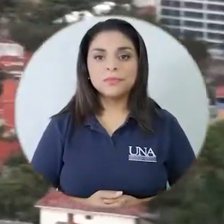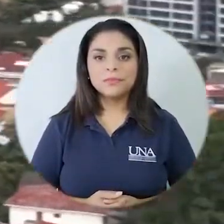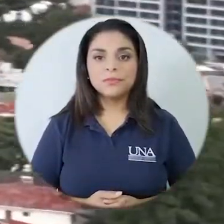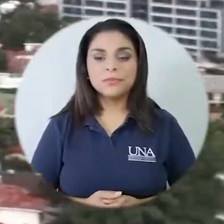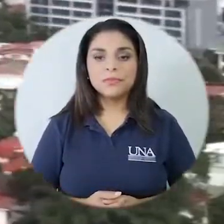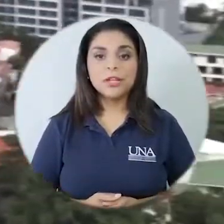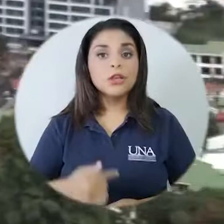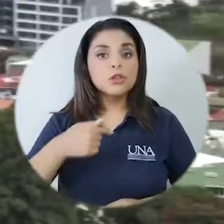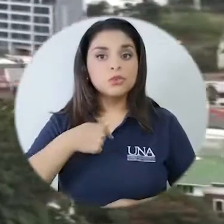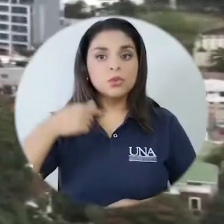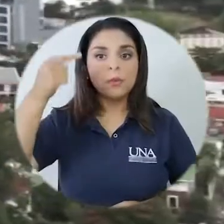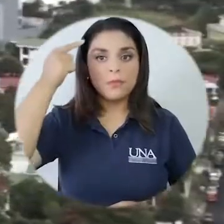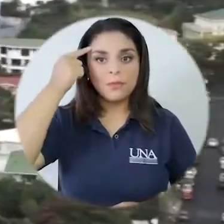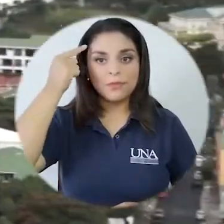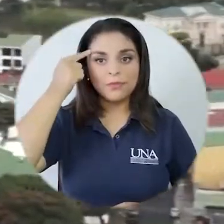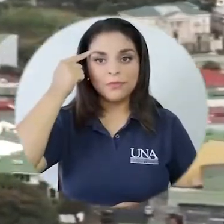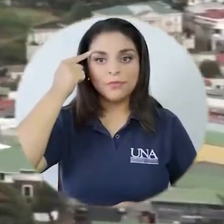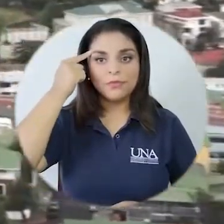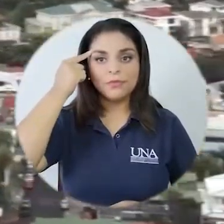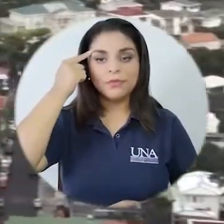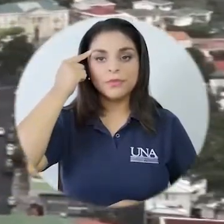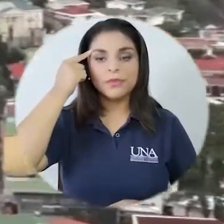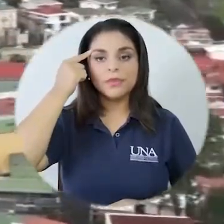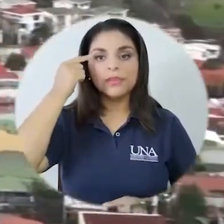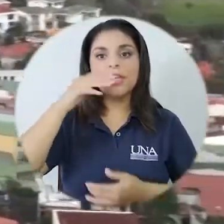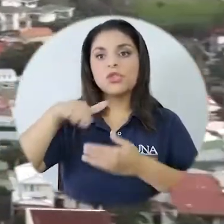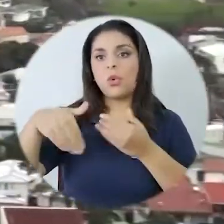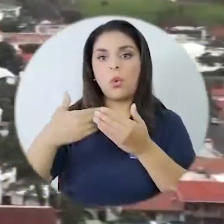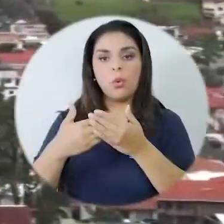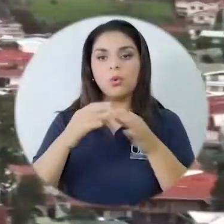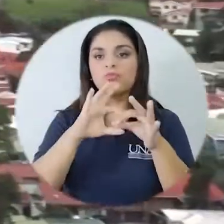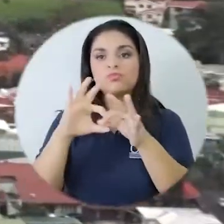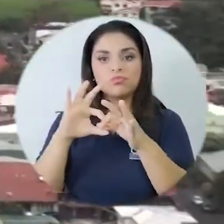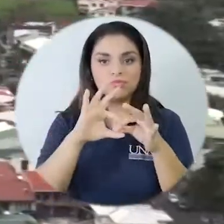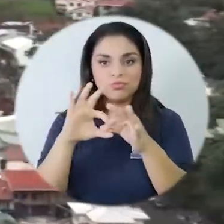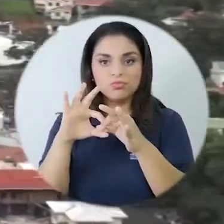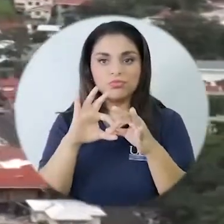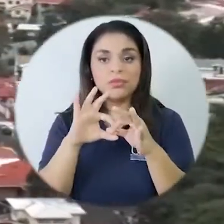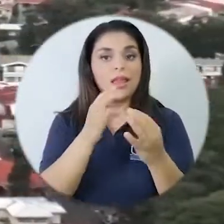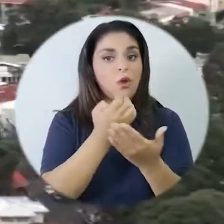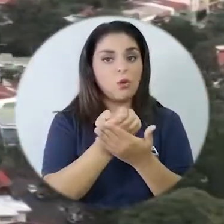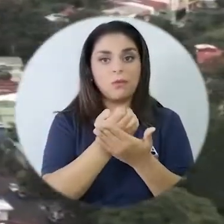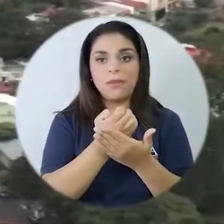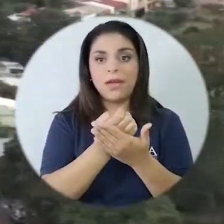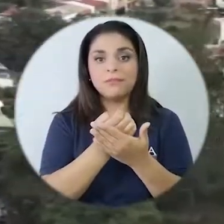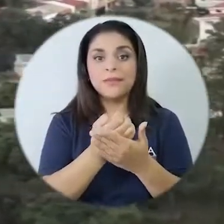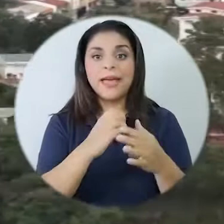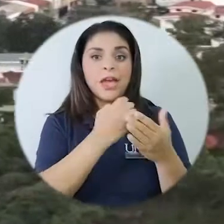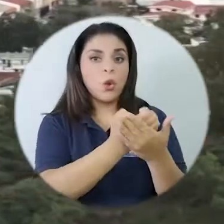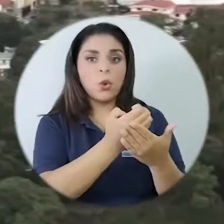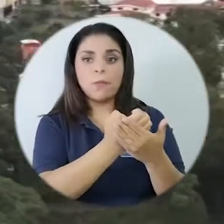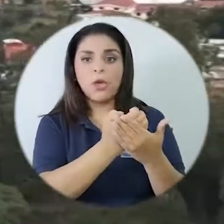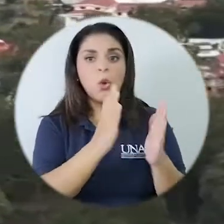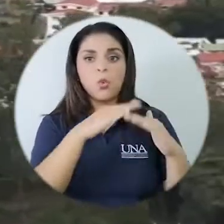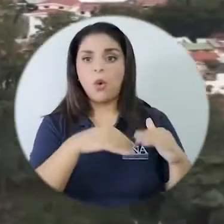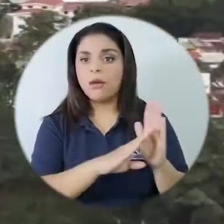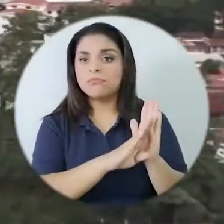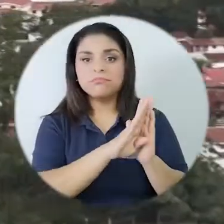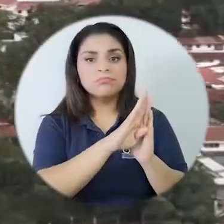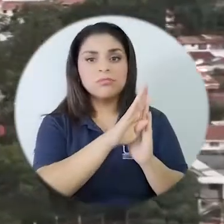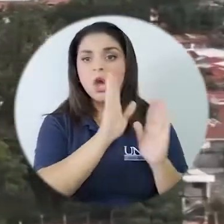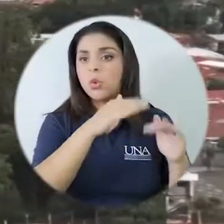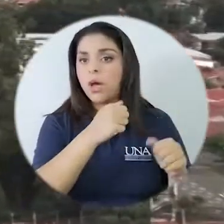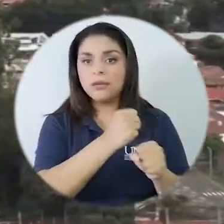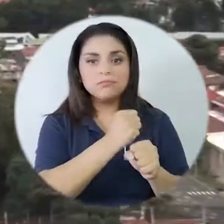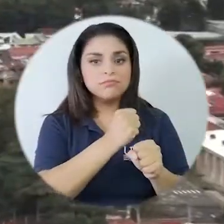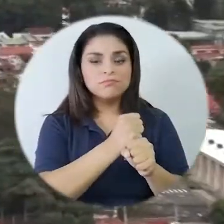vamos a ver, yo considero que todo viene amarrado, ¿verdad? En una economía donde no hay crecimiento, no hay empleo, si no